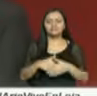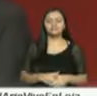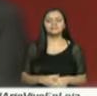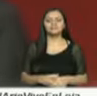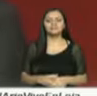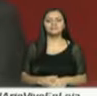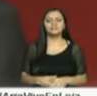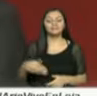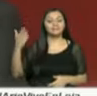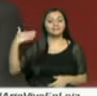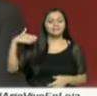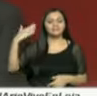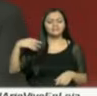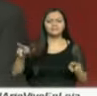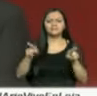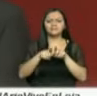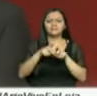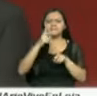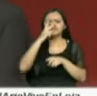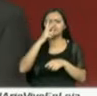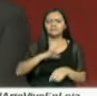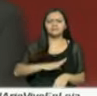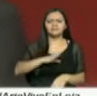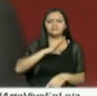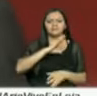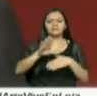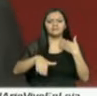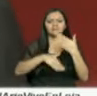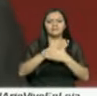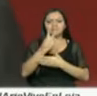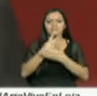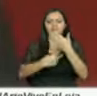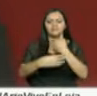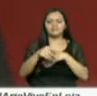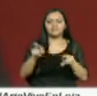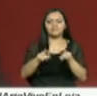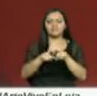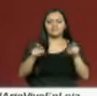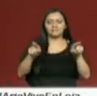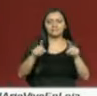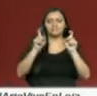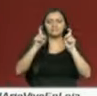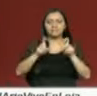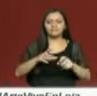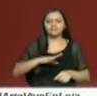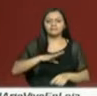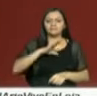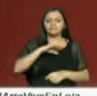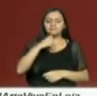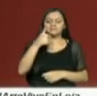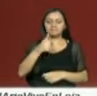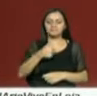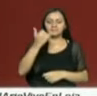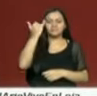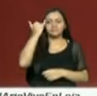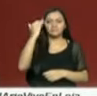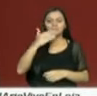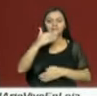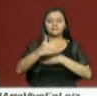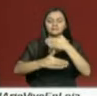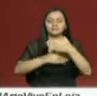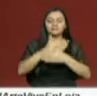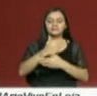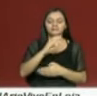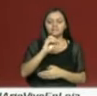Un pasado que llena de orgullo a sus hijas e hijos, que ennoblece la idea del gran